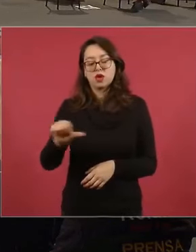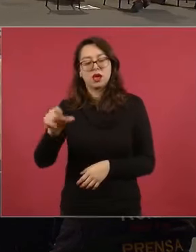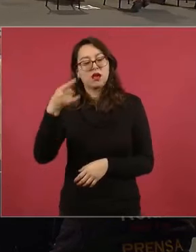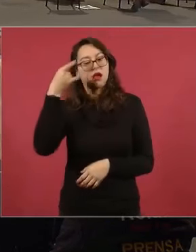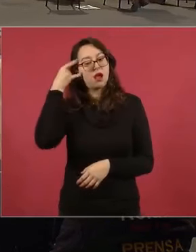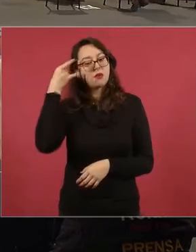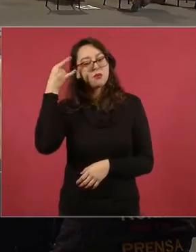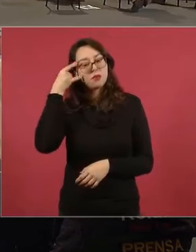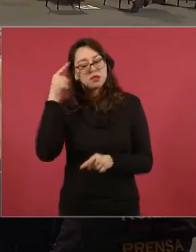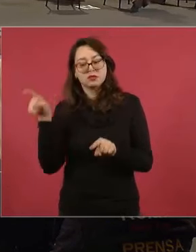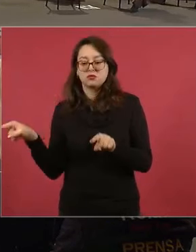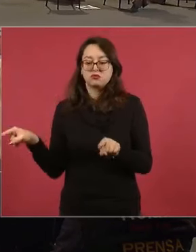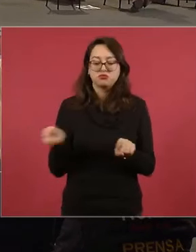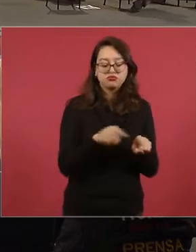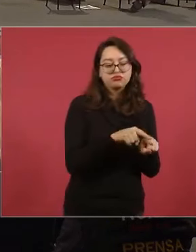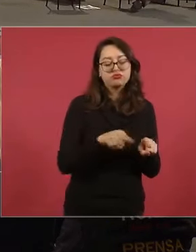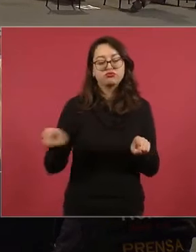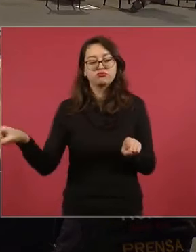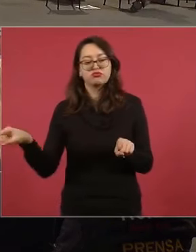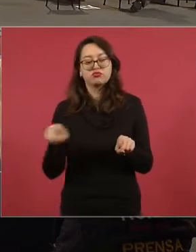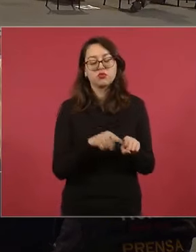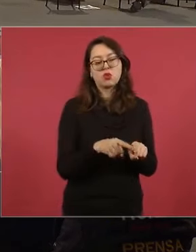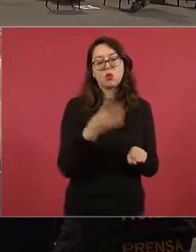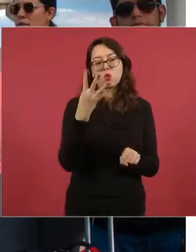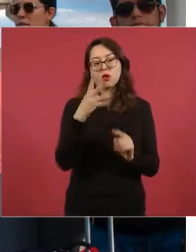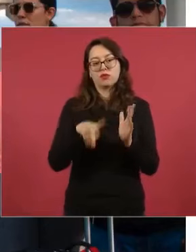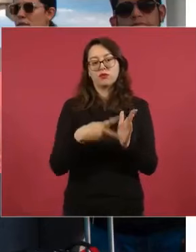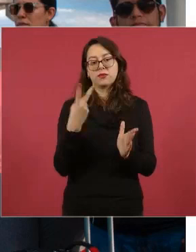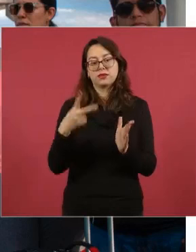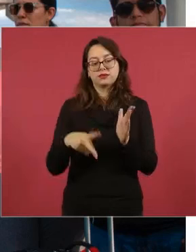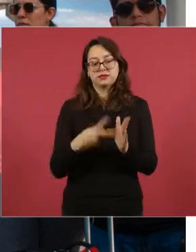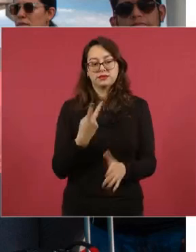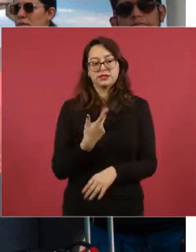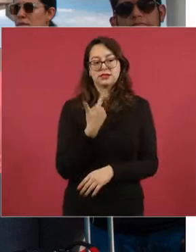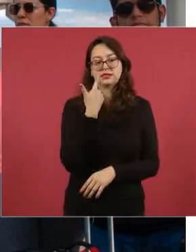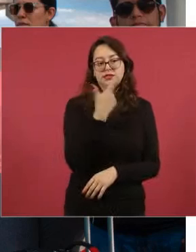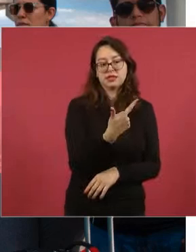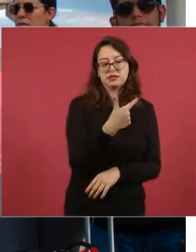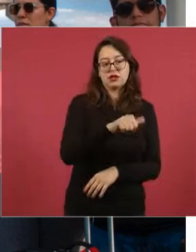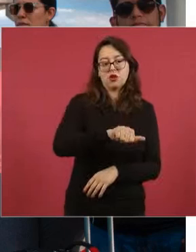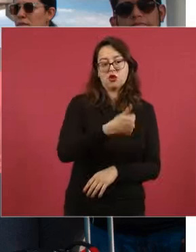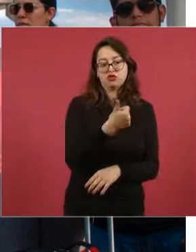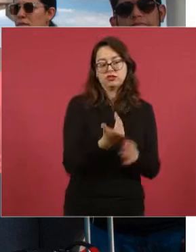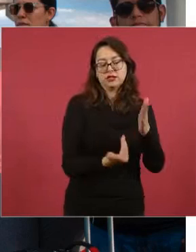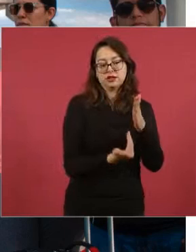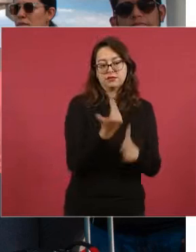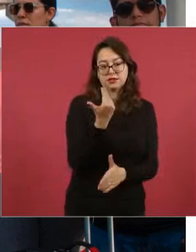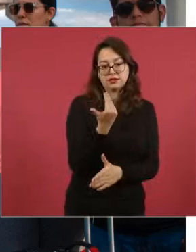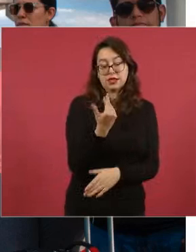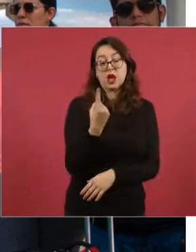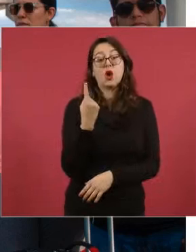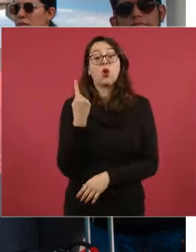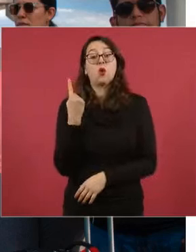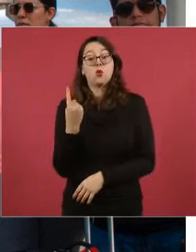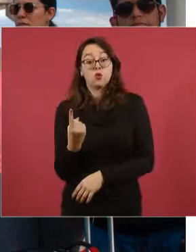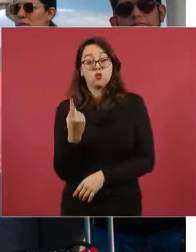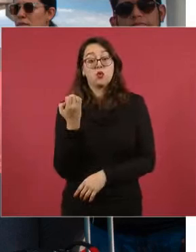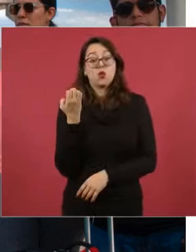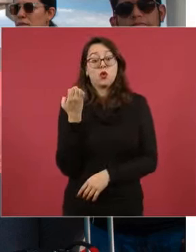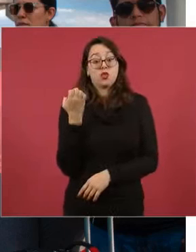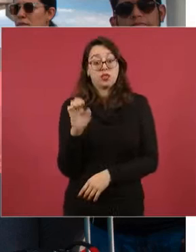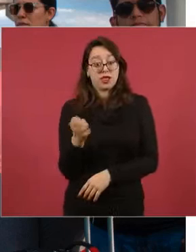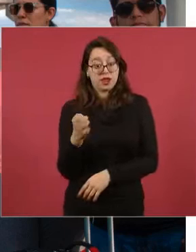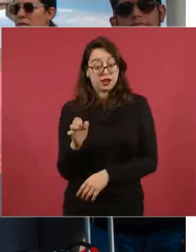San Francisco de Campeche a Cancún, ambas rutas de 7 y 11 de la mañana y a partir del 1 de enero al día de hoy